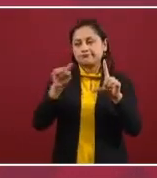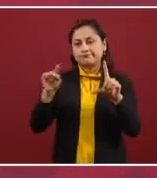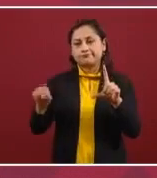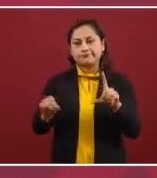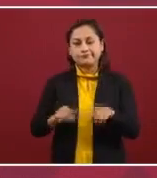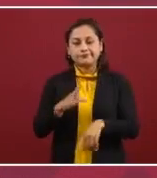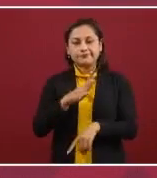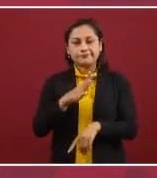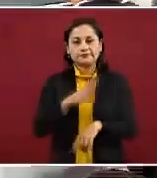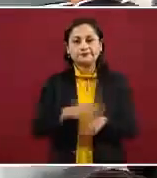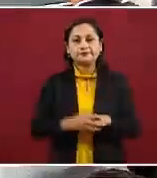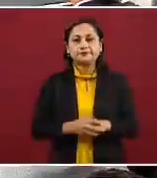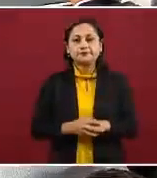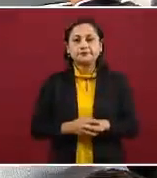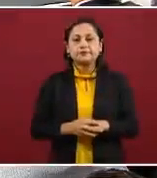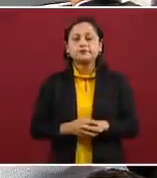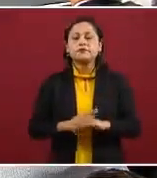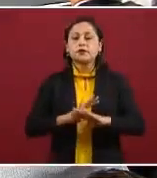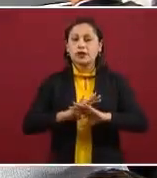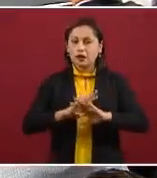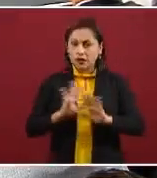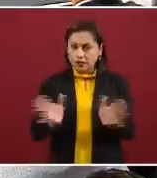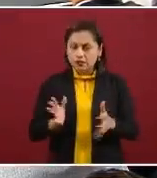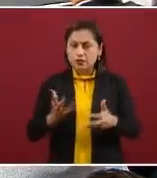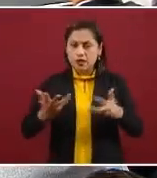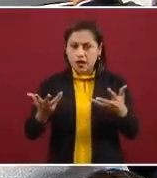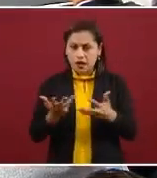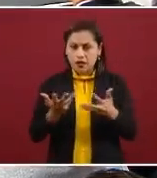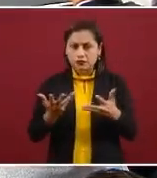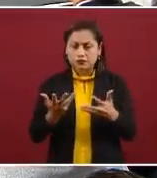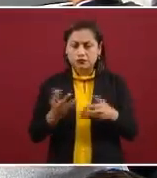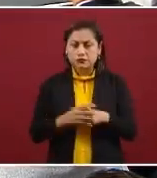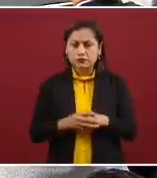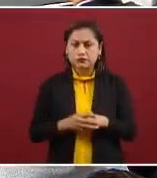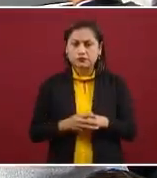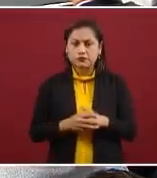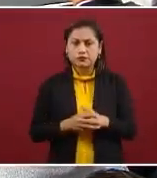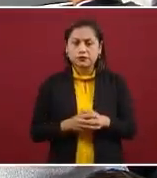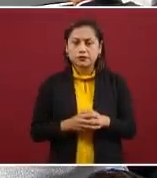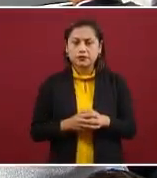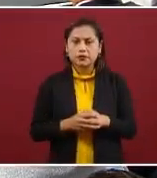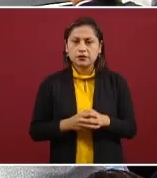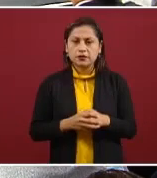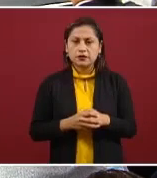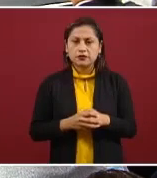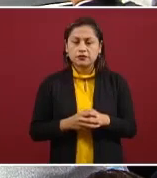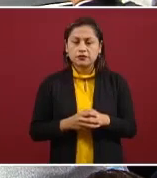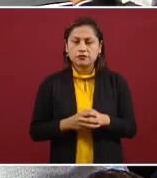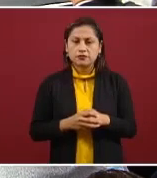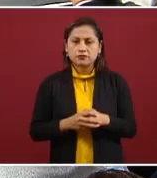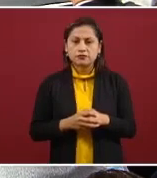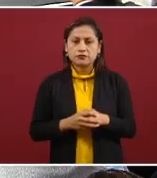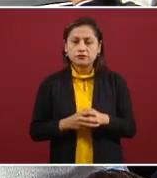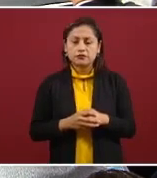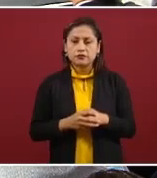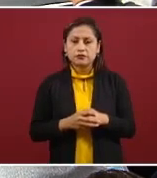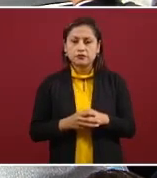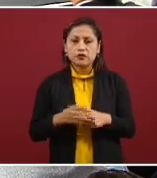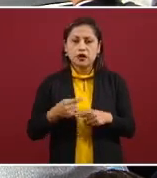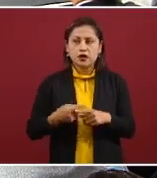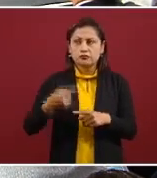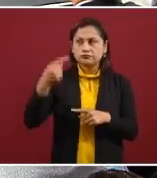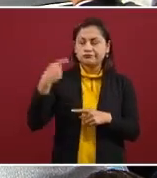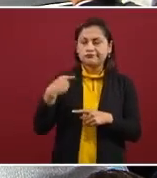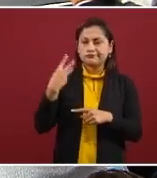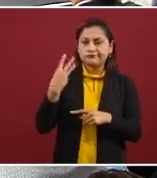ya una acción que no se había dado en las últimas tres